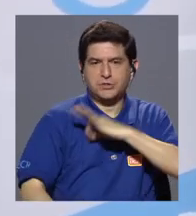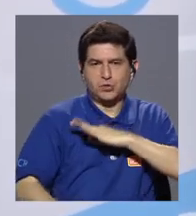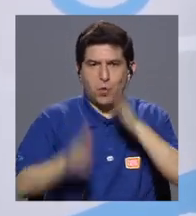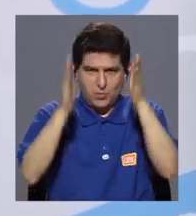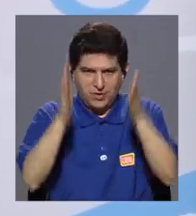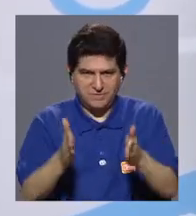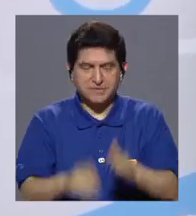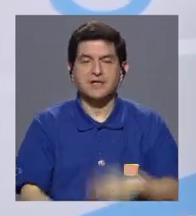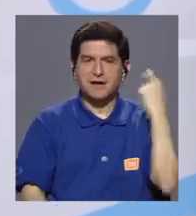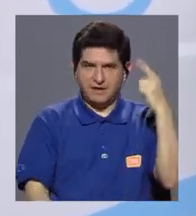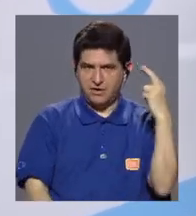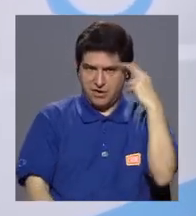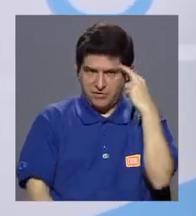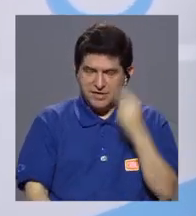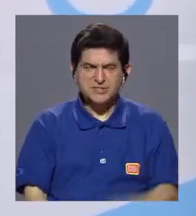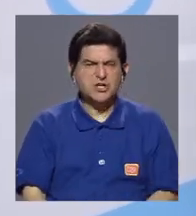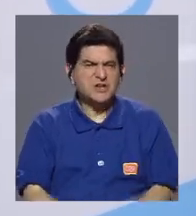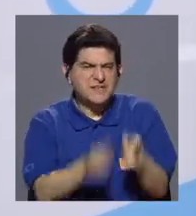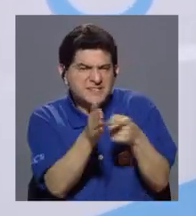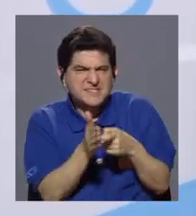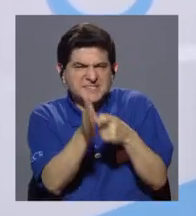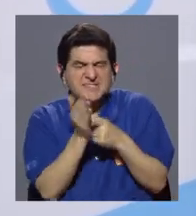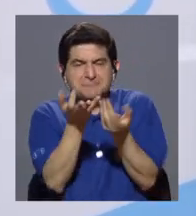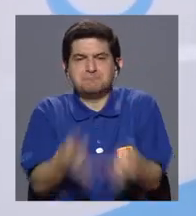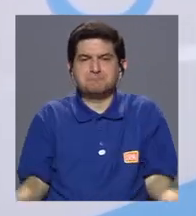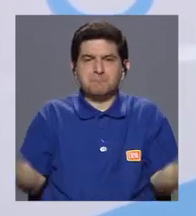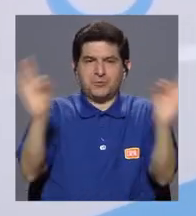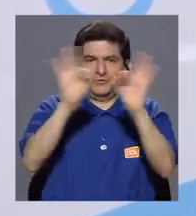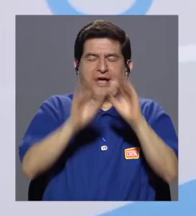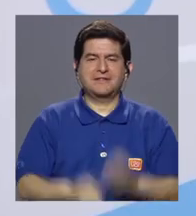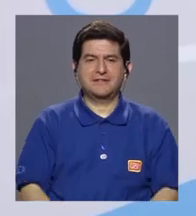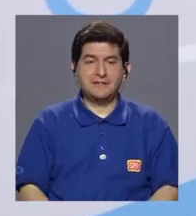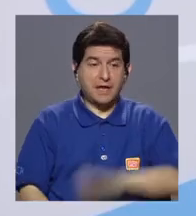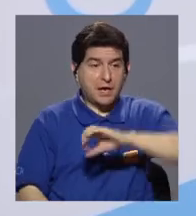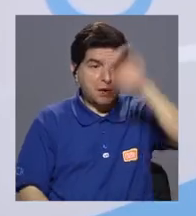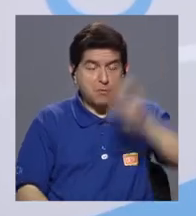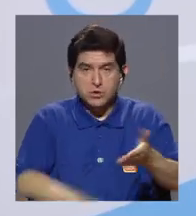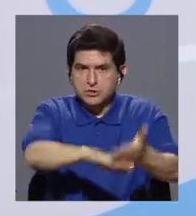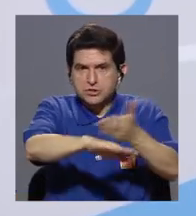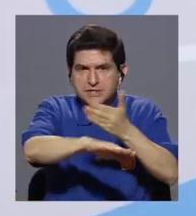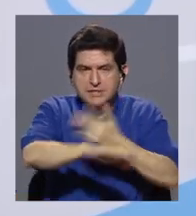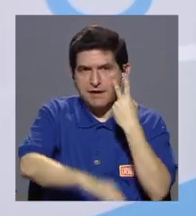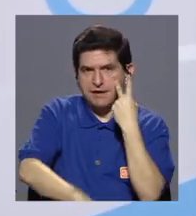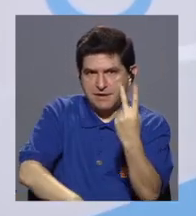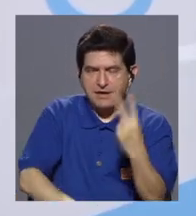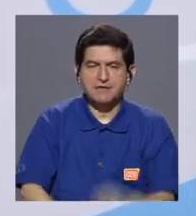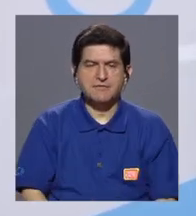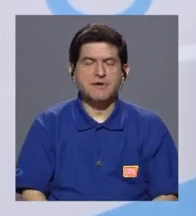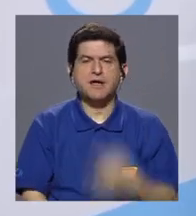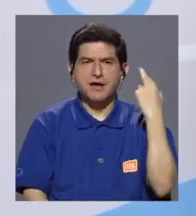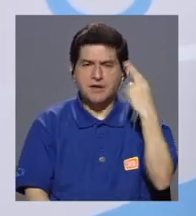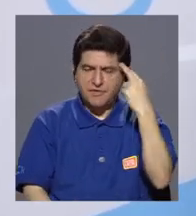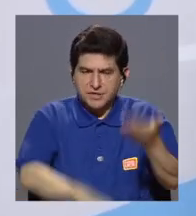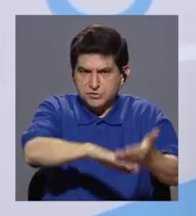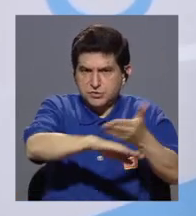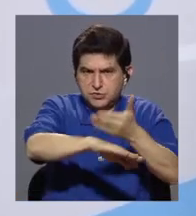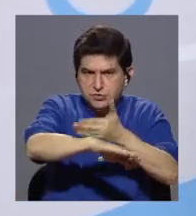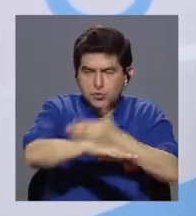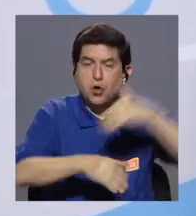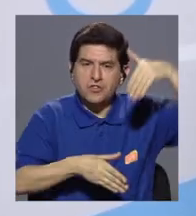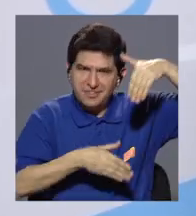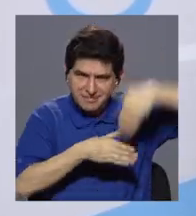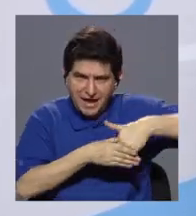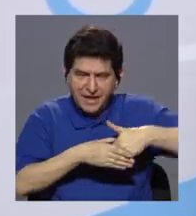beneficiarios y por lo tanto empiezan a demandar la de manera importante y estas tasas de crecimiento que usted observa se da por el crecimiento no sólo